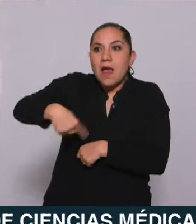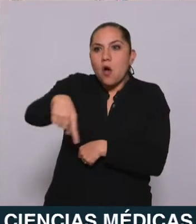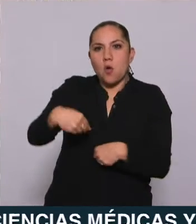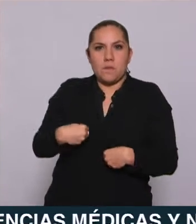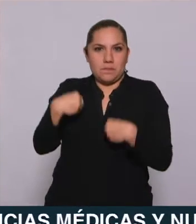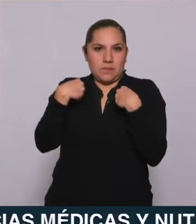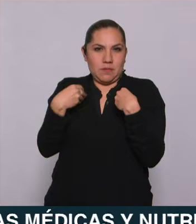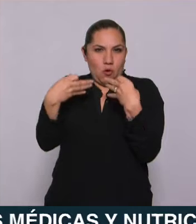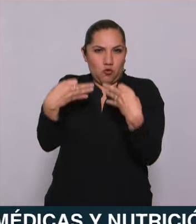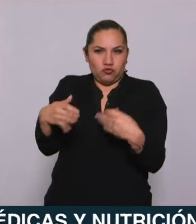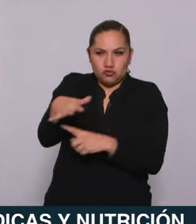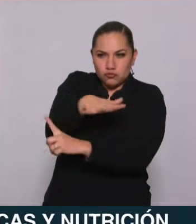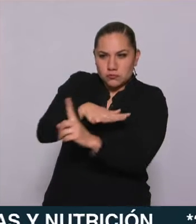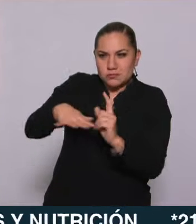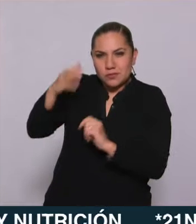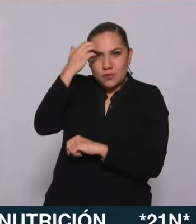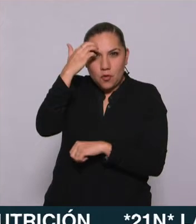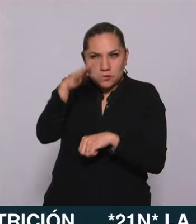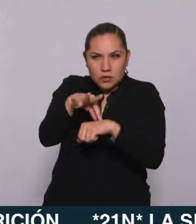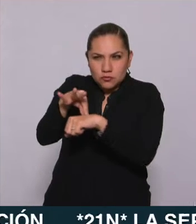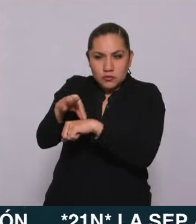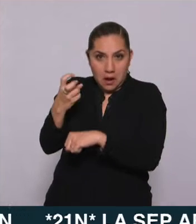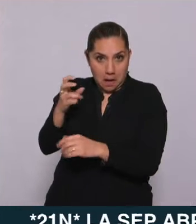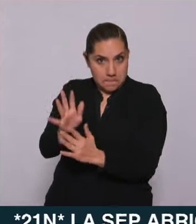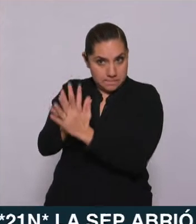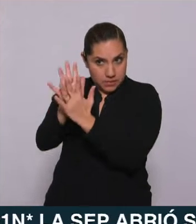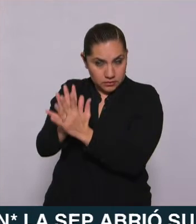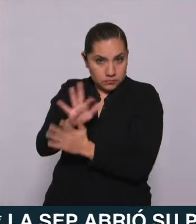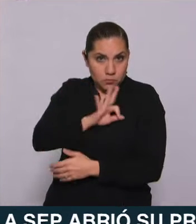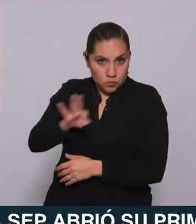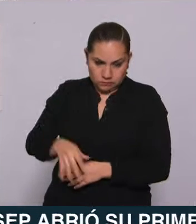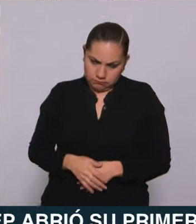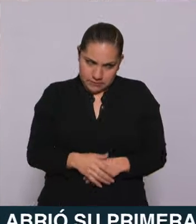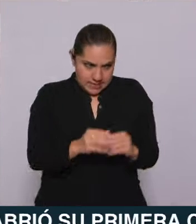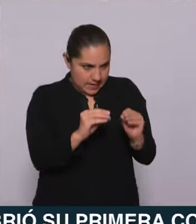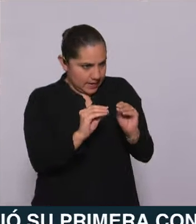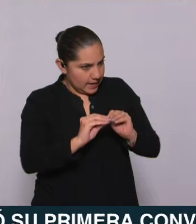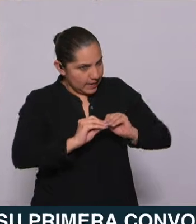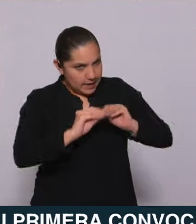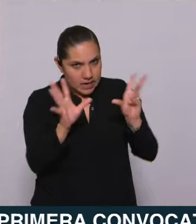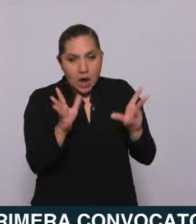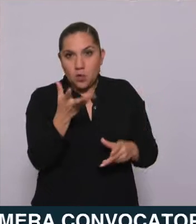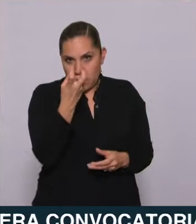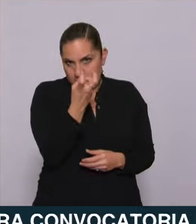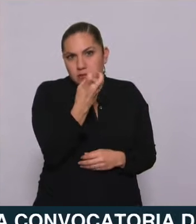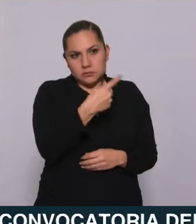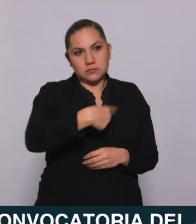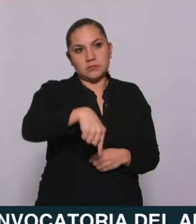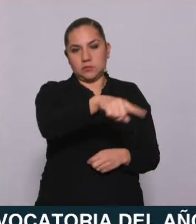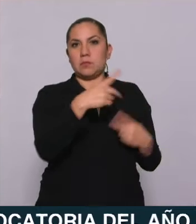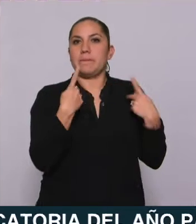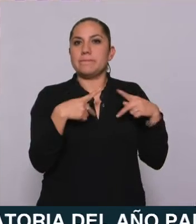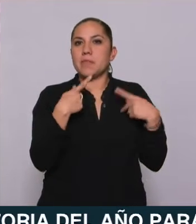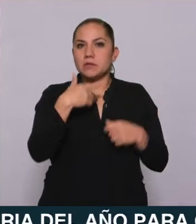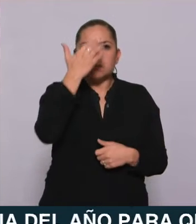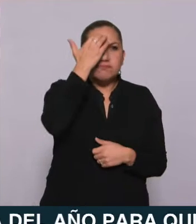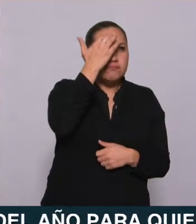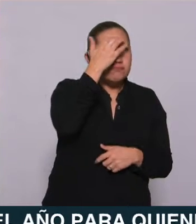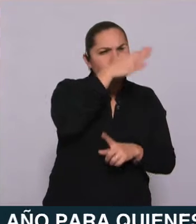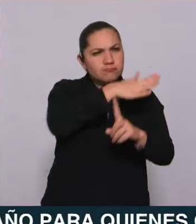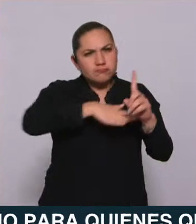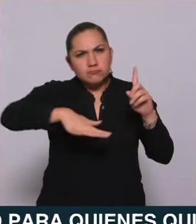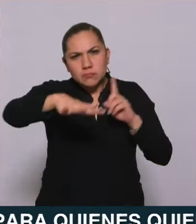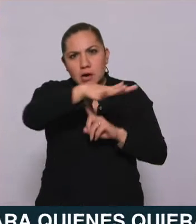sus necesidades. Por supuesto, eso ya va a ser labor de las COPACO, esa es la abreviatura de estas comisiones, de que tengan la